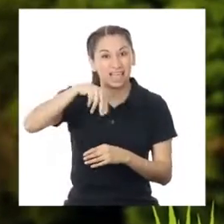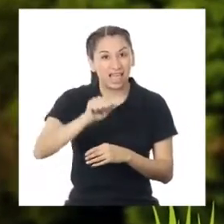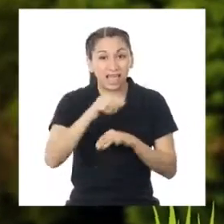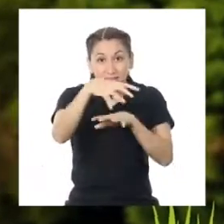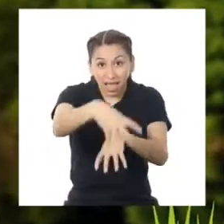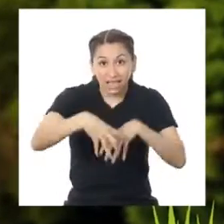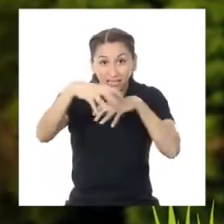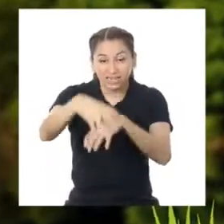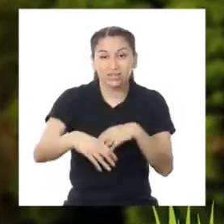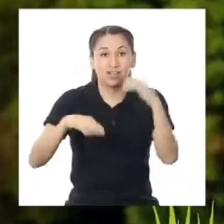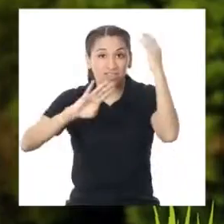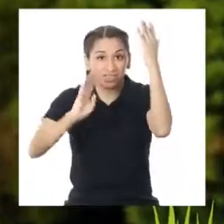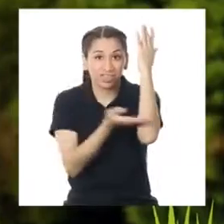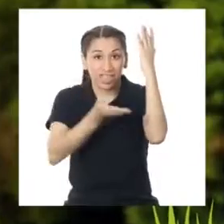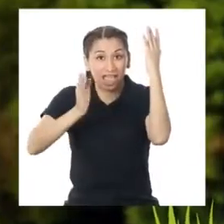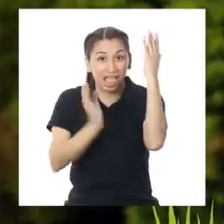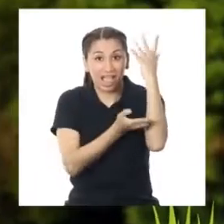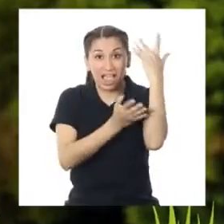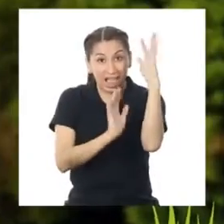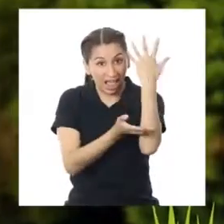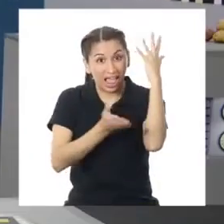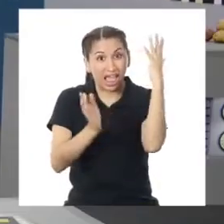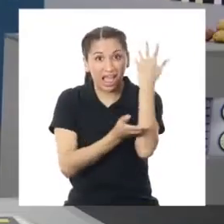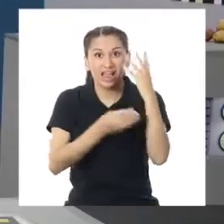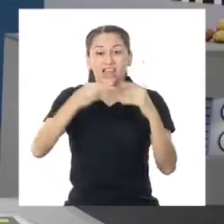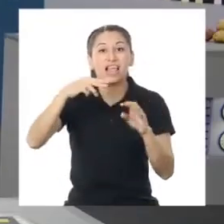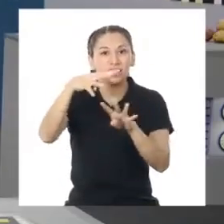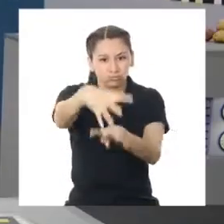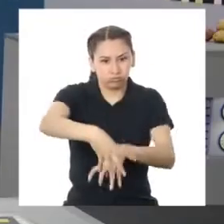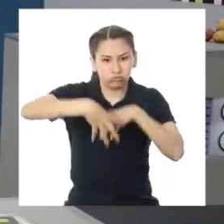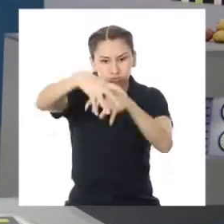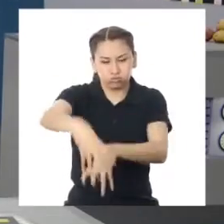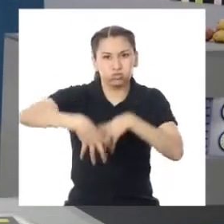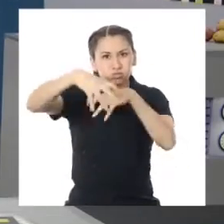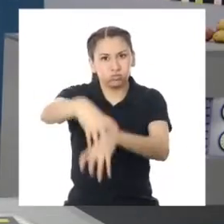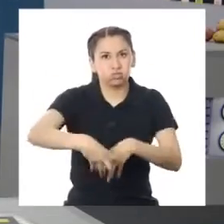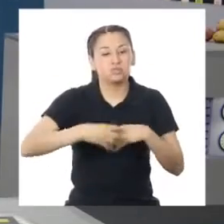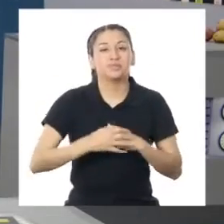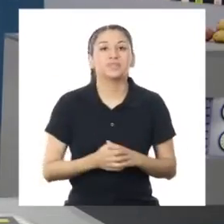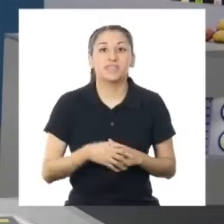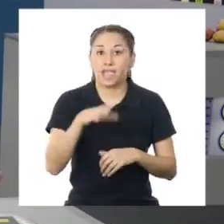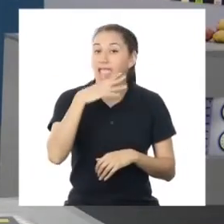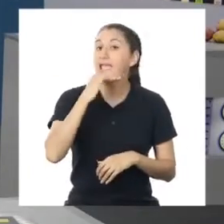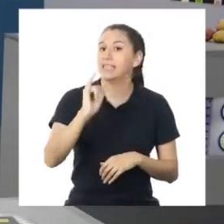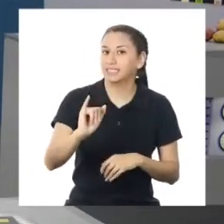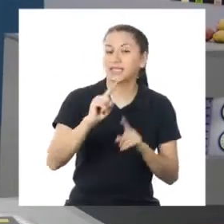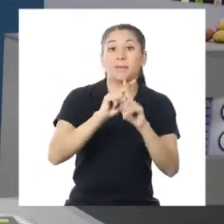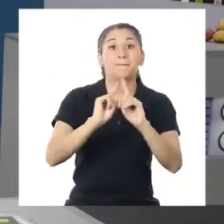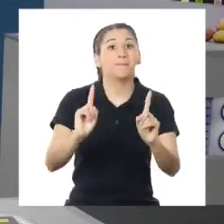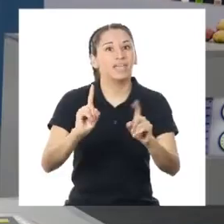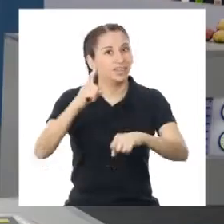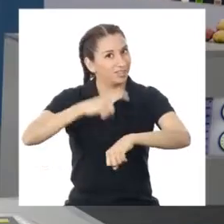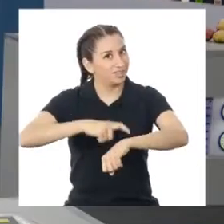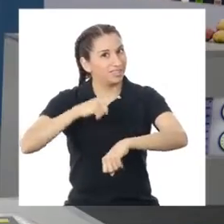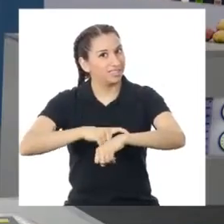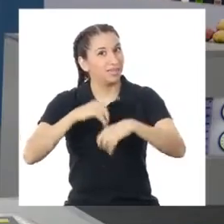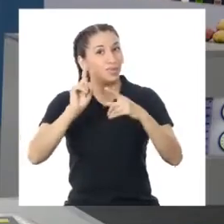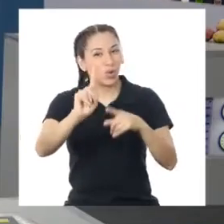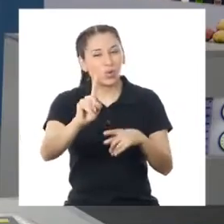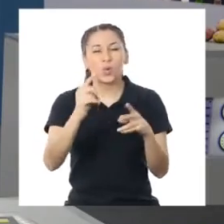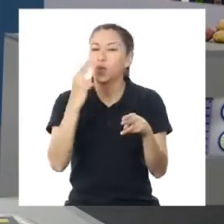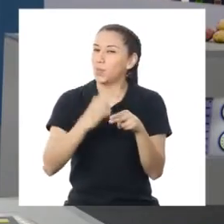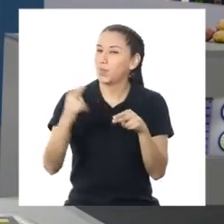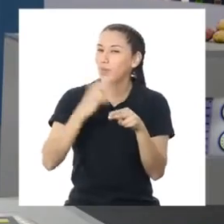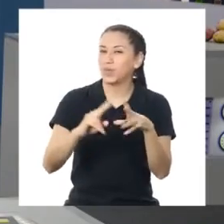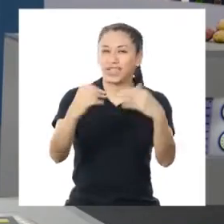la tala de árboles y el monocultivo. Así es. Pero creo que es momento de tomar